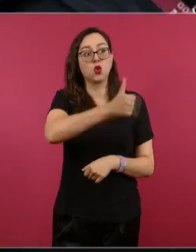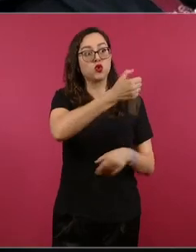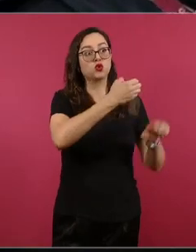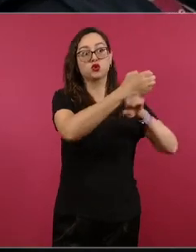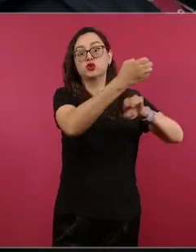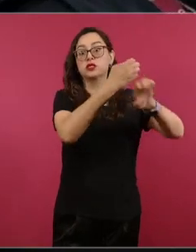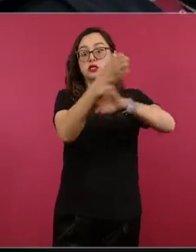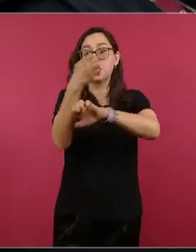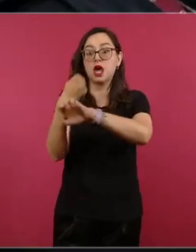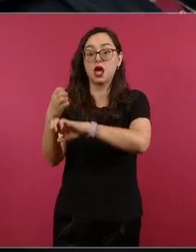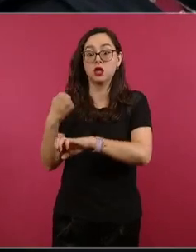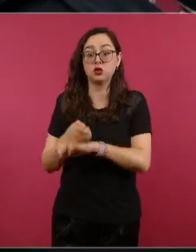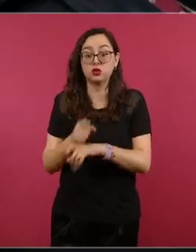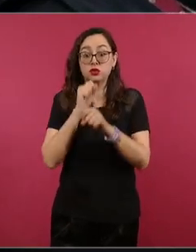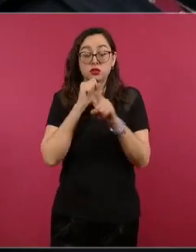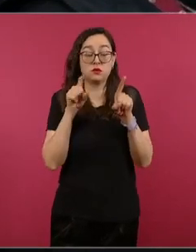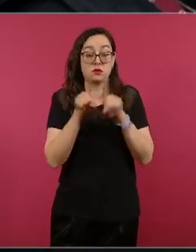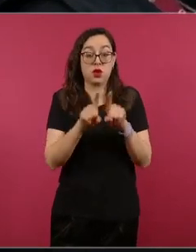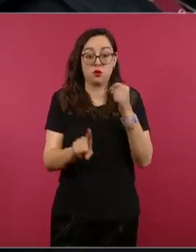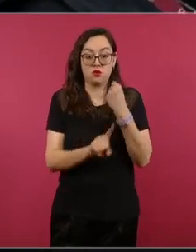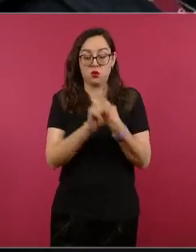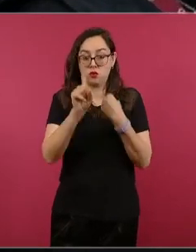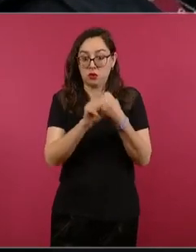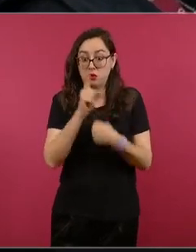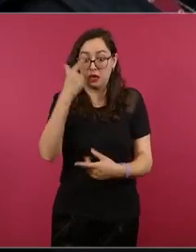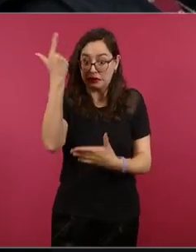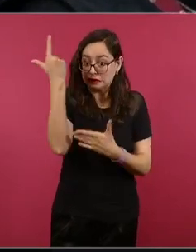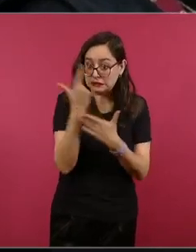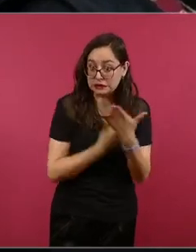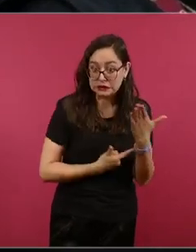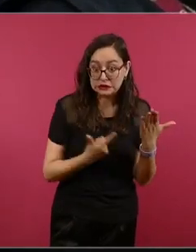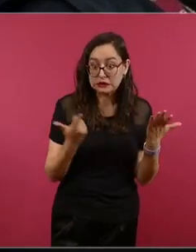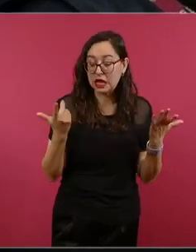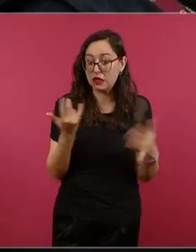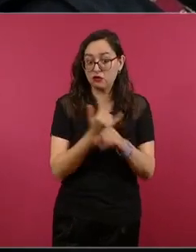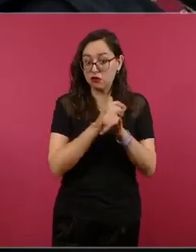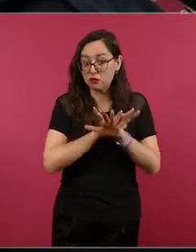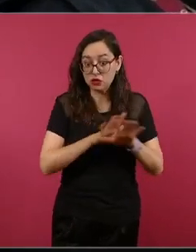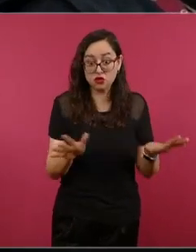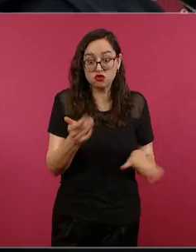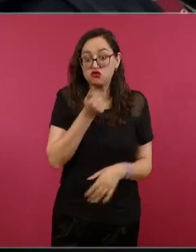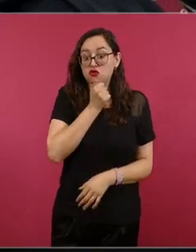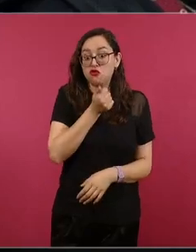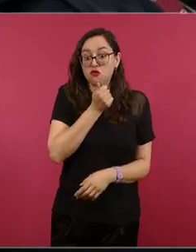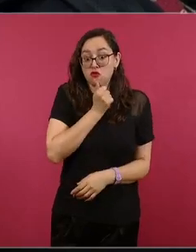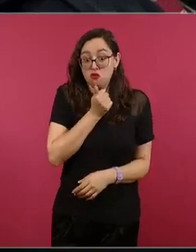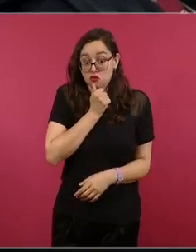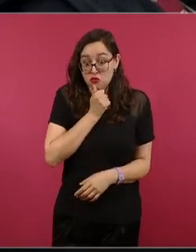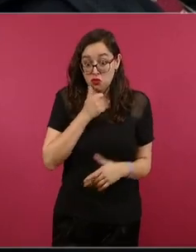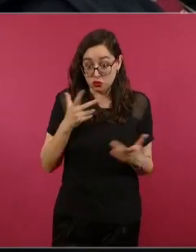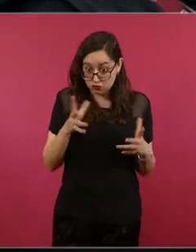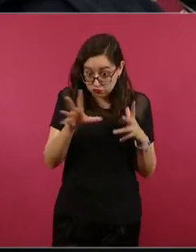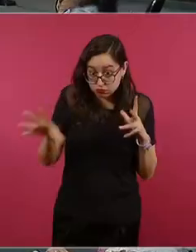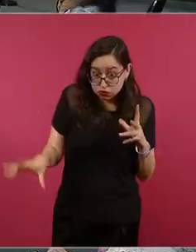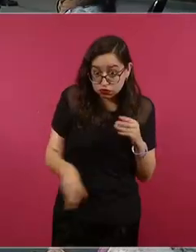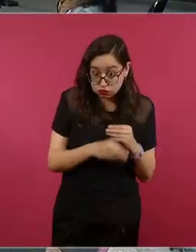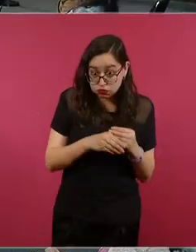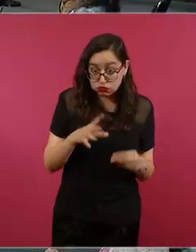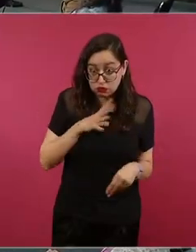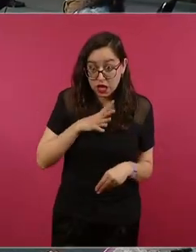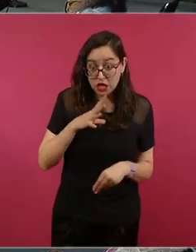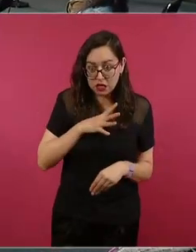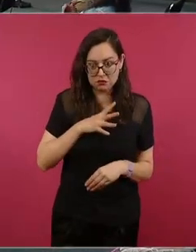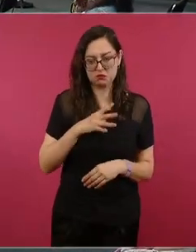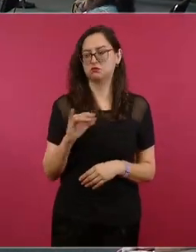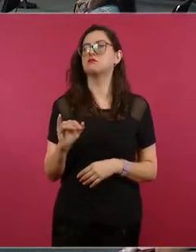también presentan este problema, donde no conocemos todavía las cifras oficiales que se tienen, si las van a incluir, de todos los estados donde hay